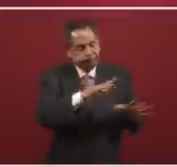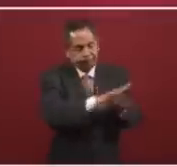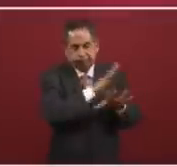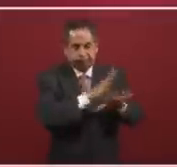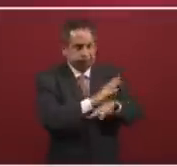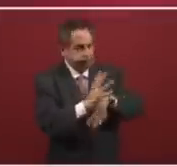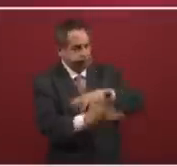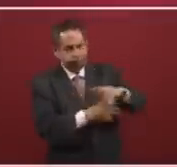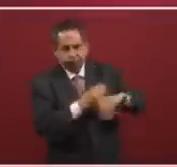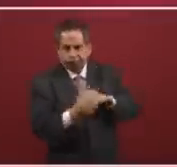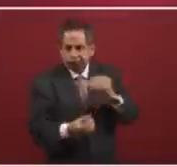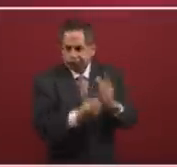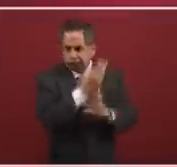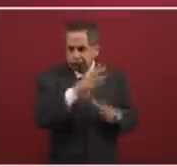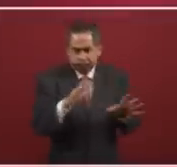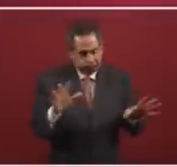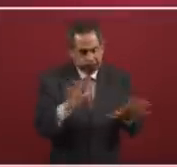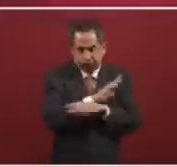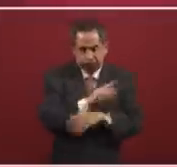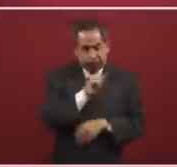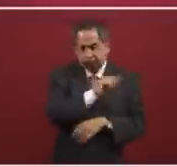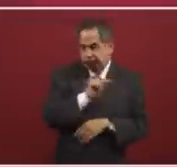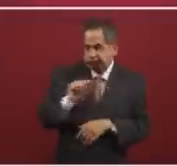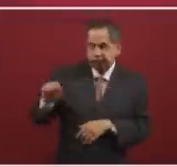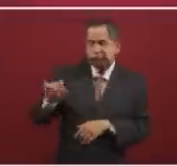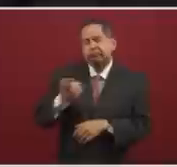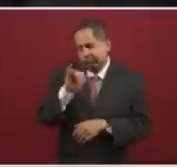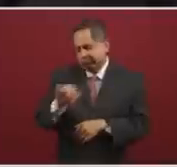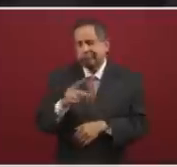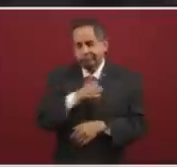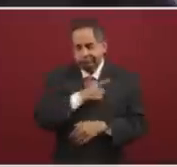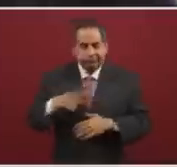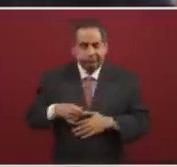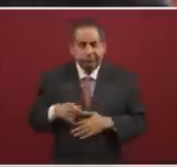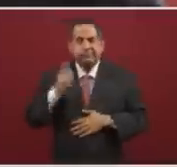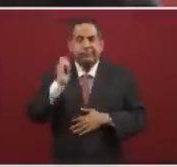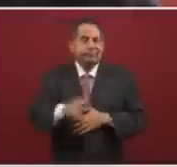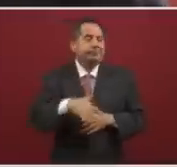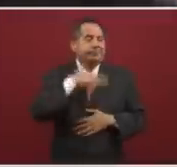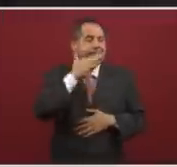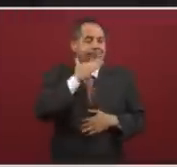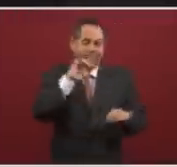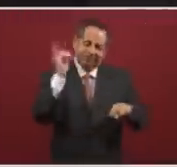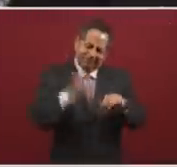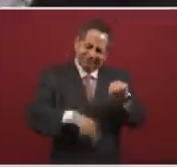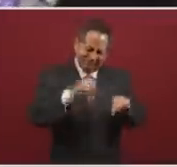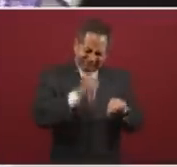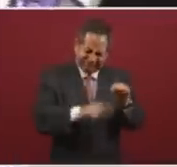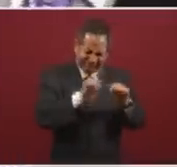de los poderes sobre todo limpiarlos de corrupción